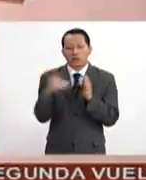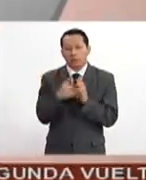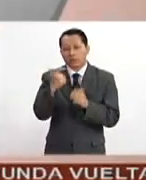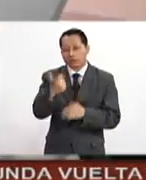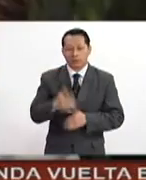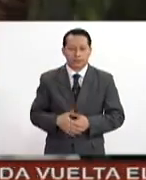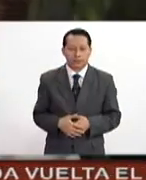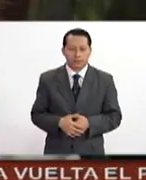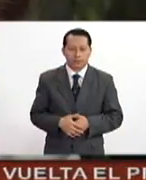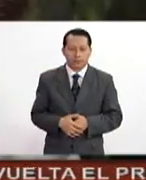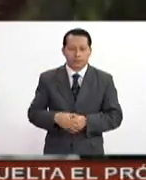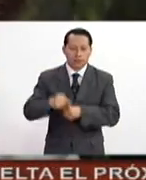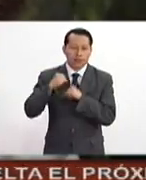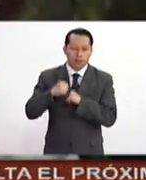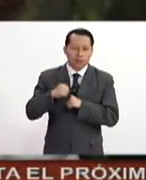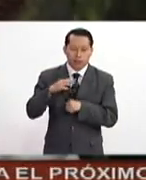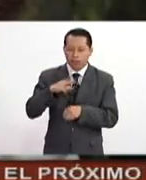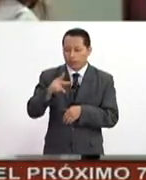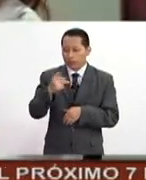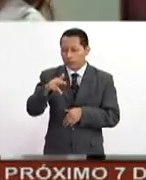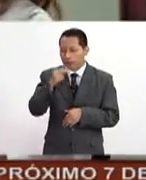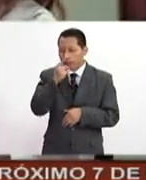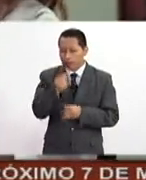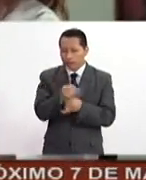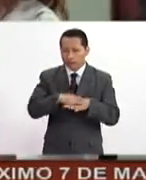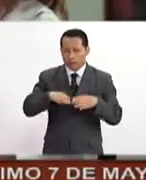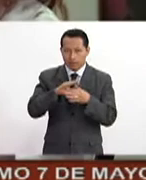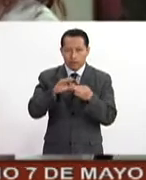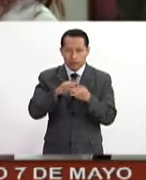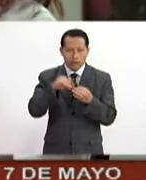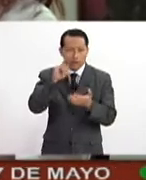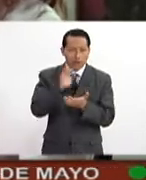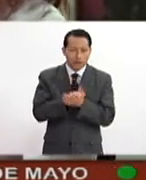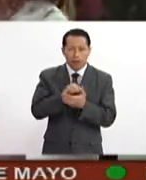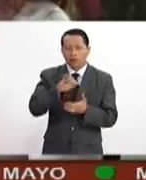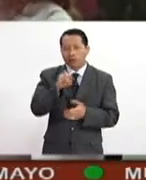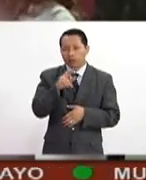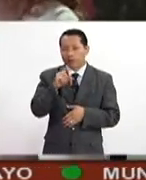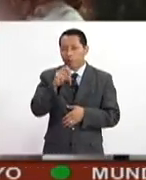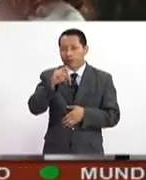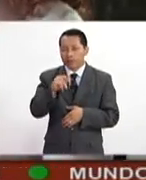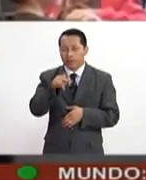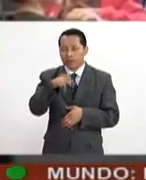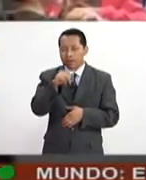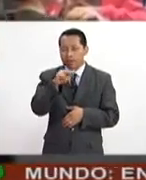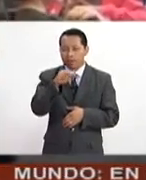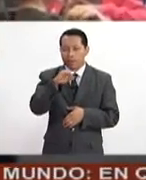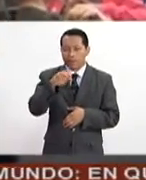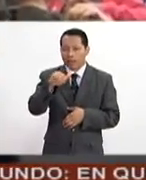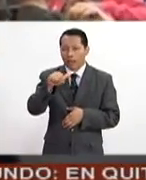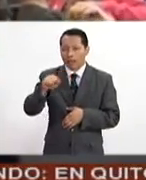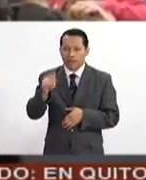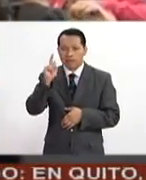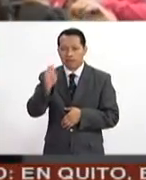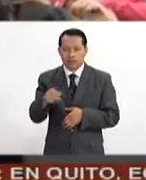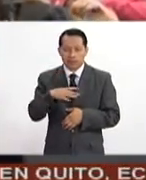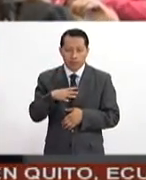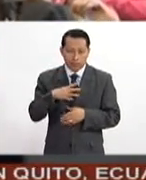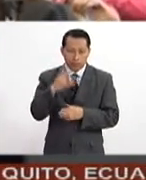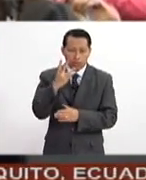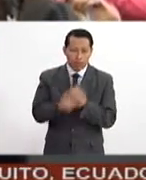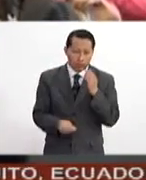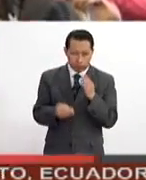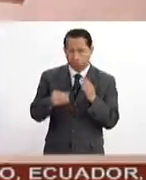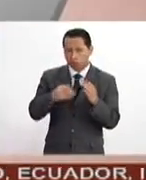$500,000. Autoridades de la PGR informaron que la esposa de Javier Duarte, Karime Macías, no es considerada prófuga de